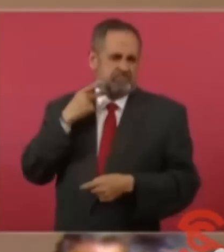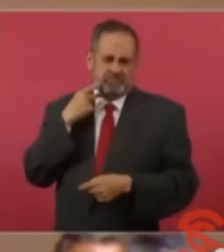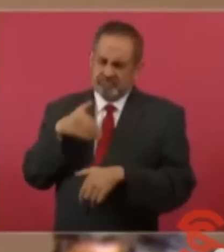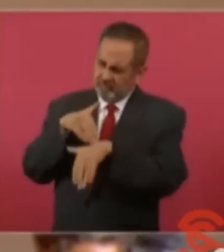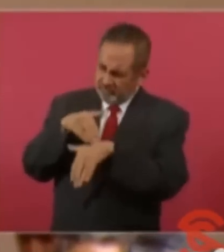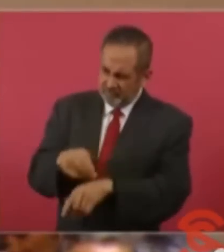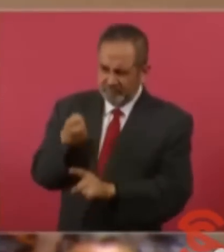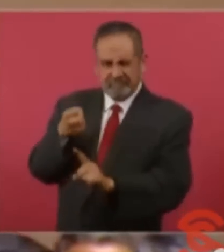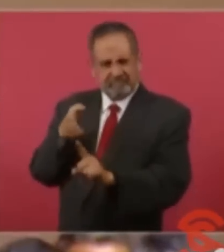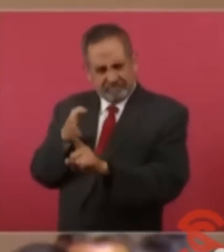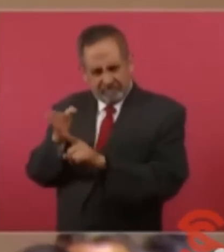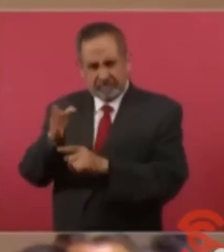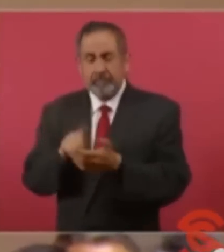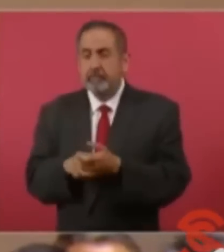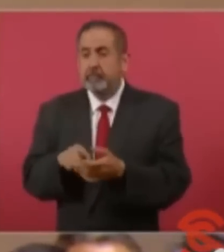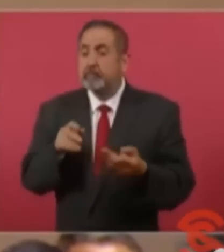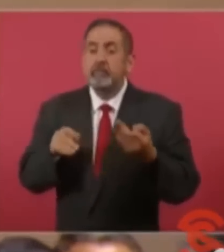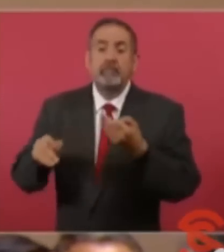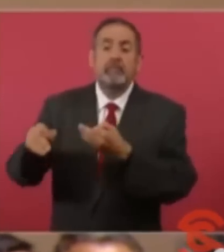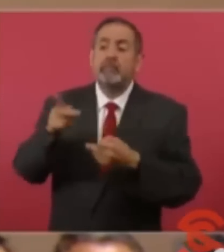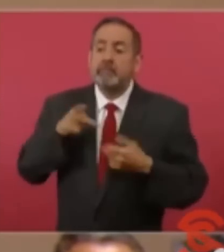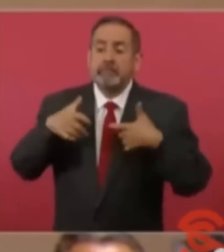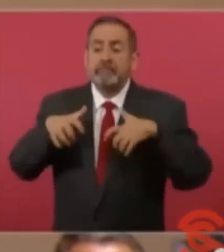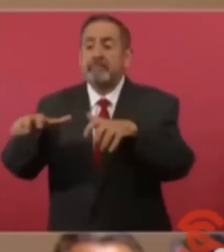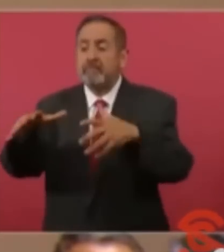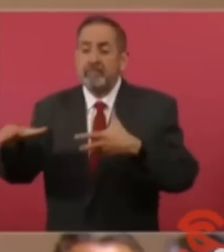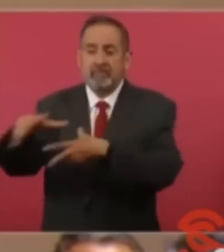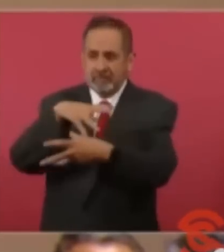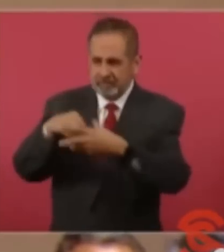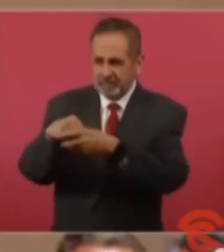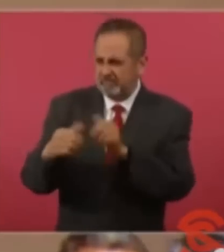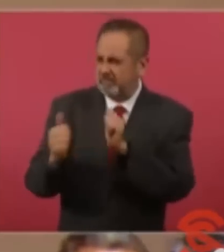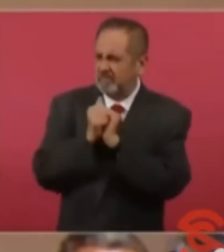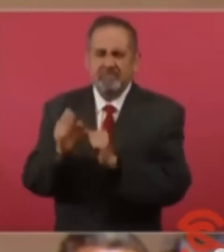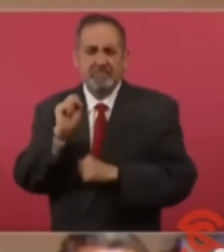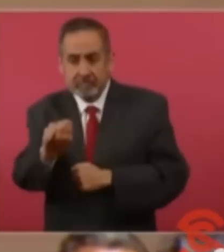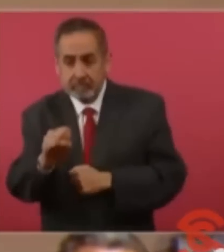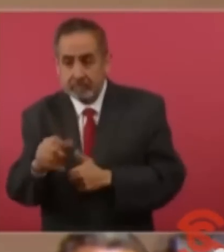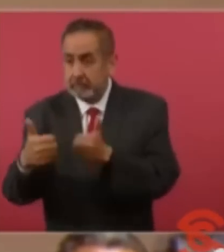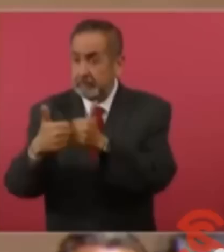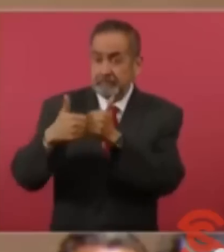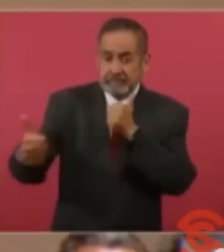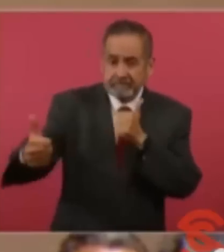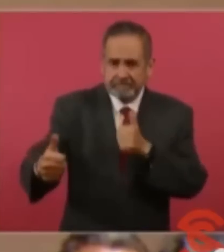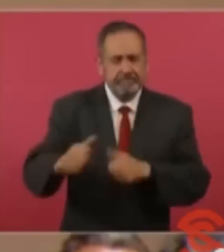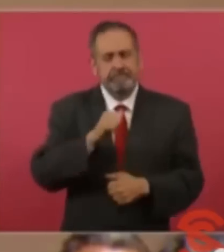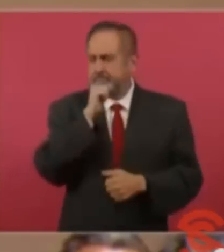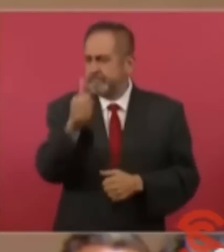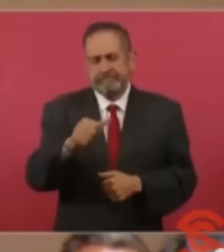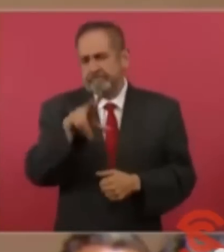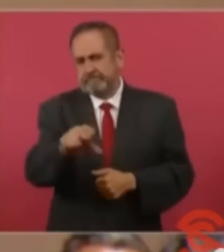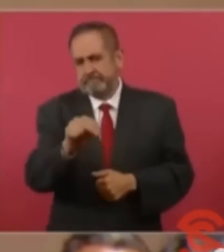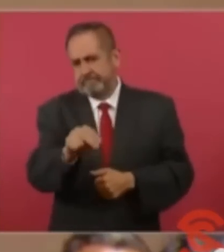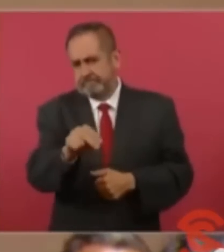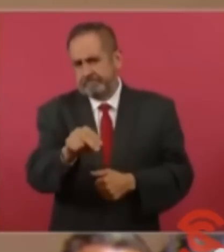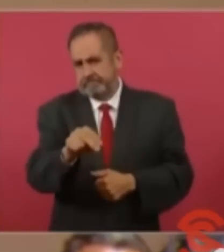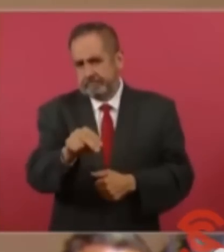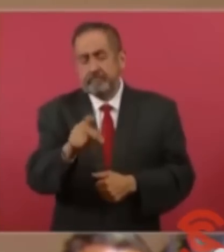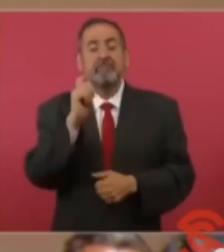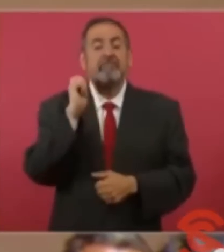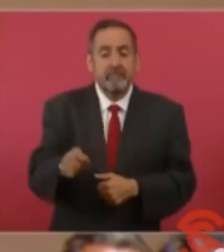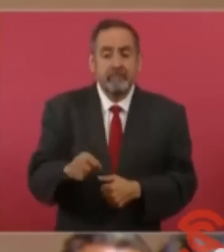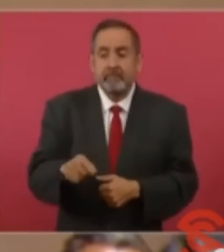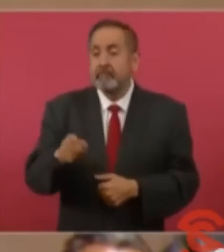político. Con el pueblo todo, sin el pueblo nada. Y solo